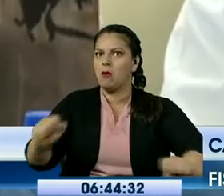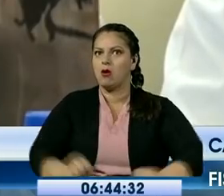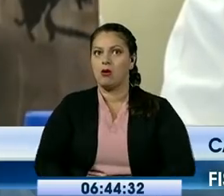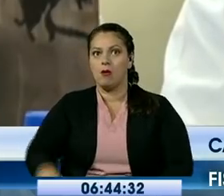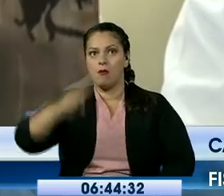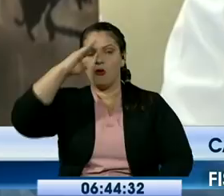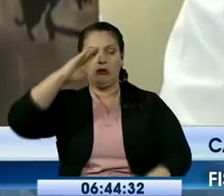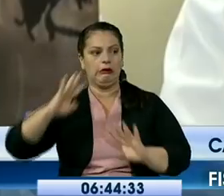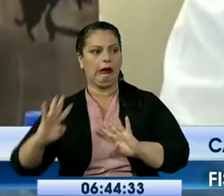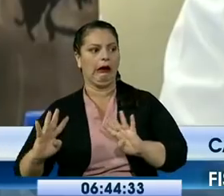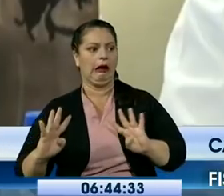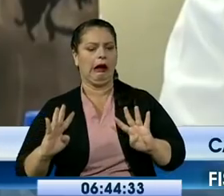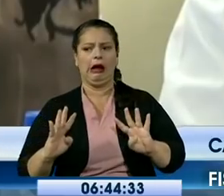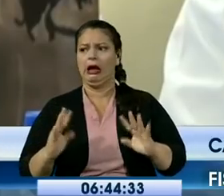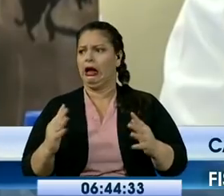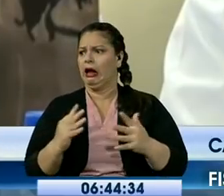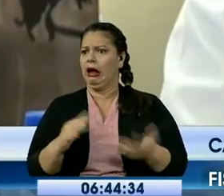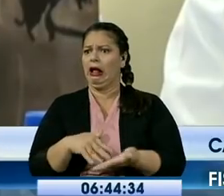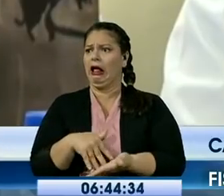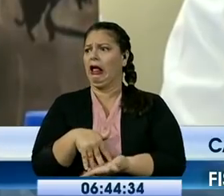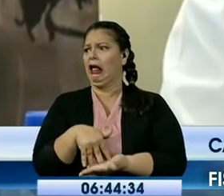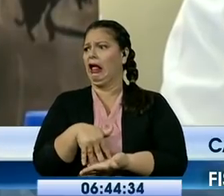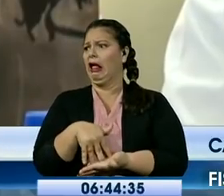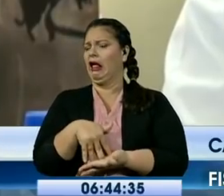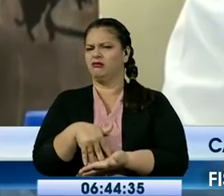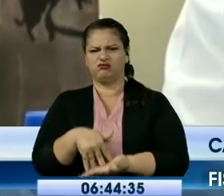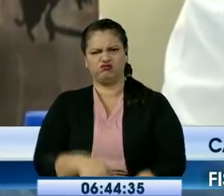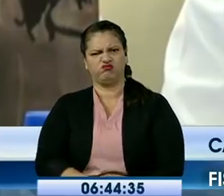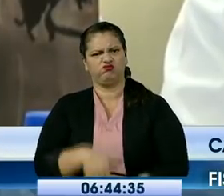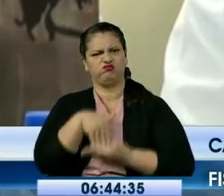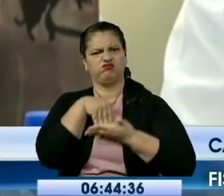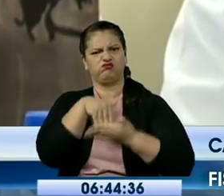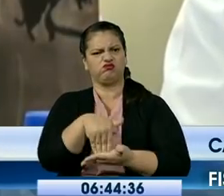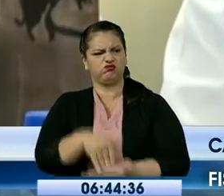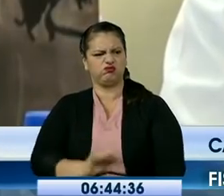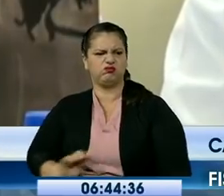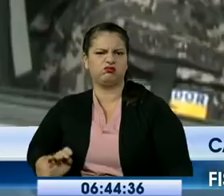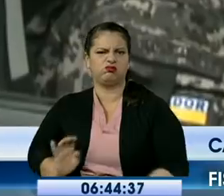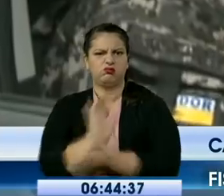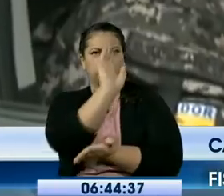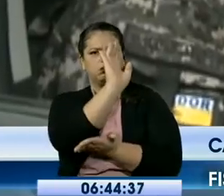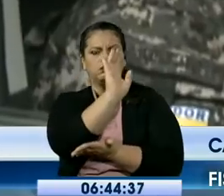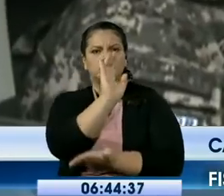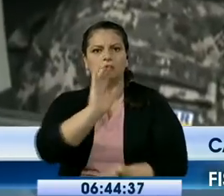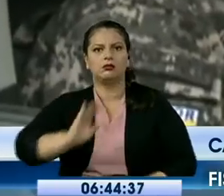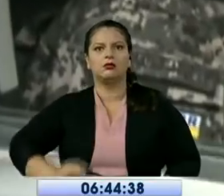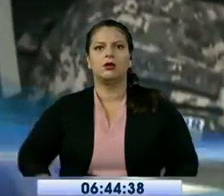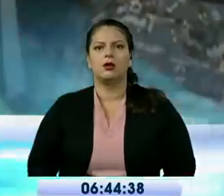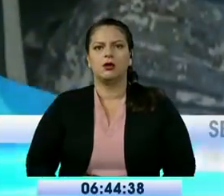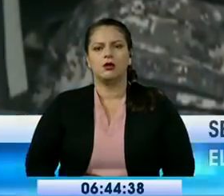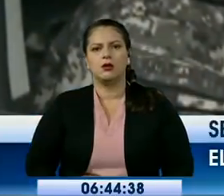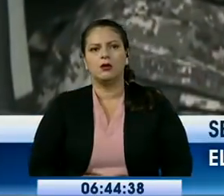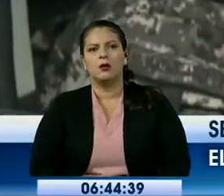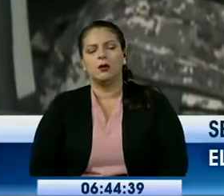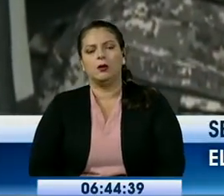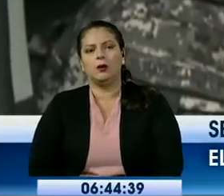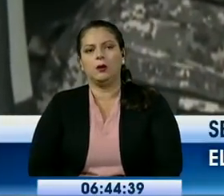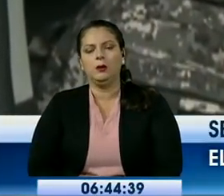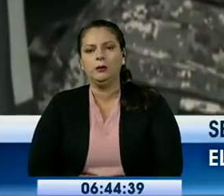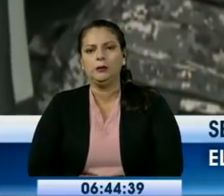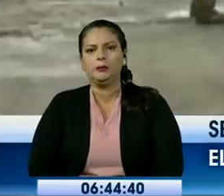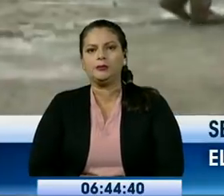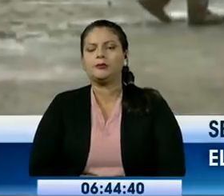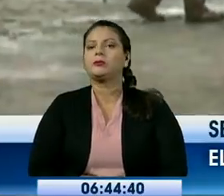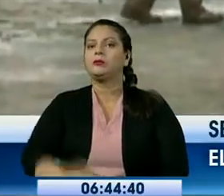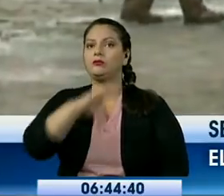entre la población de San Lorenzo y a la población del país, y no lo vamos a permitir. Esperan que el amplio despliegue en la zona, en un trabajo